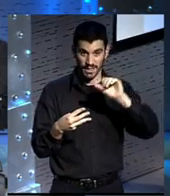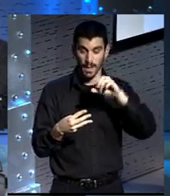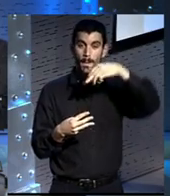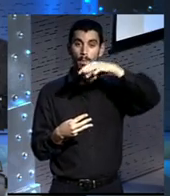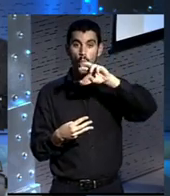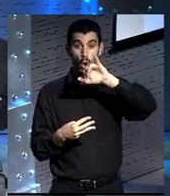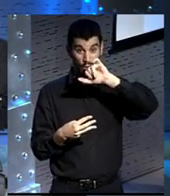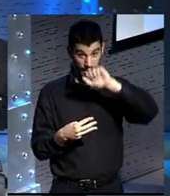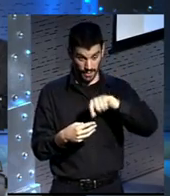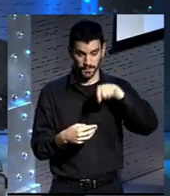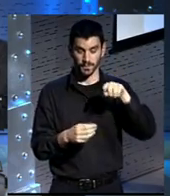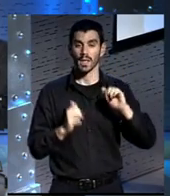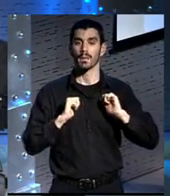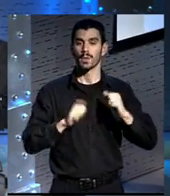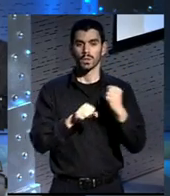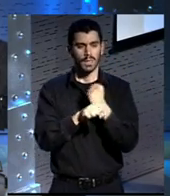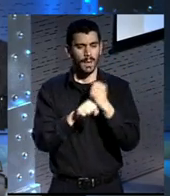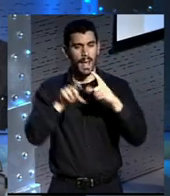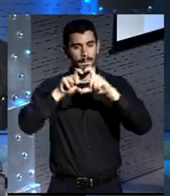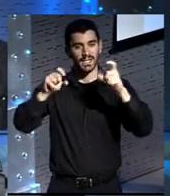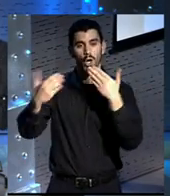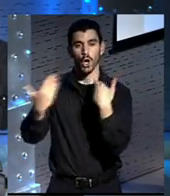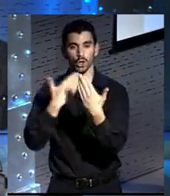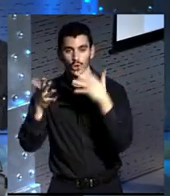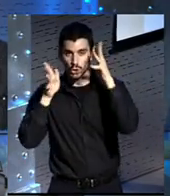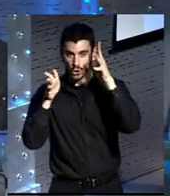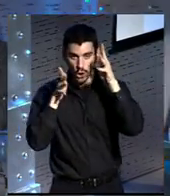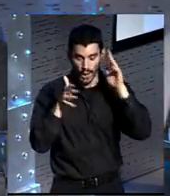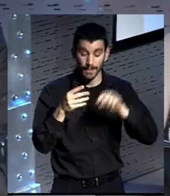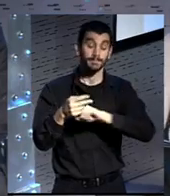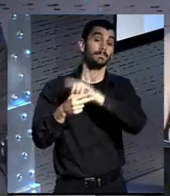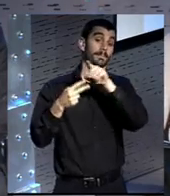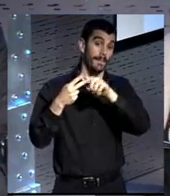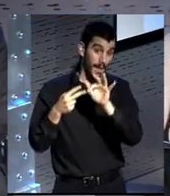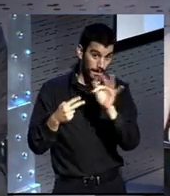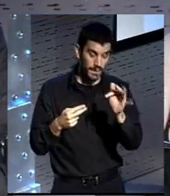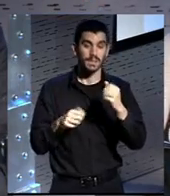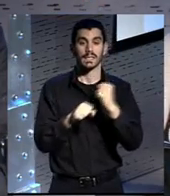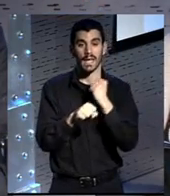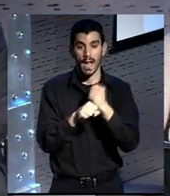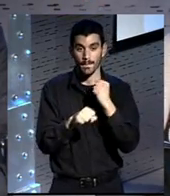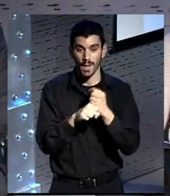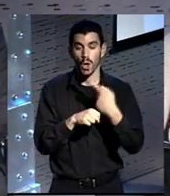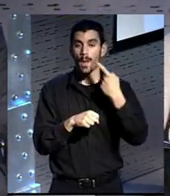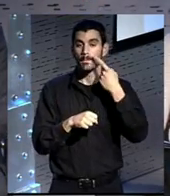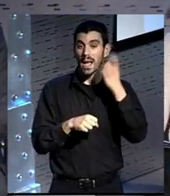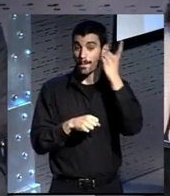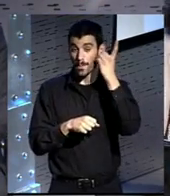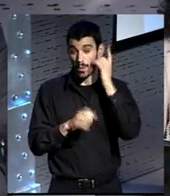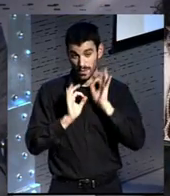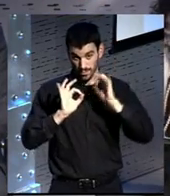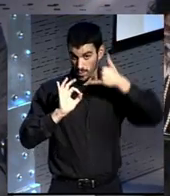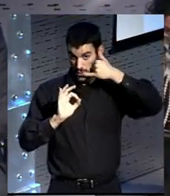tecnología en varias firmas de consultoría. Después ha sido responsable de la banca móvil para telefonía Telefónica Movistar. Actualmente trabaja